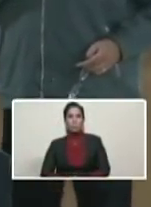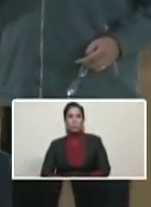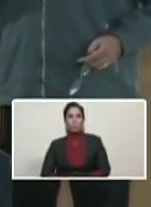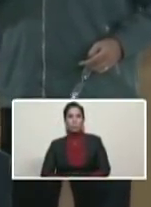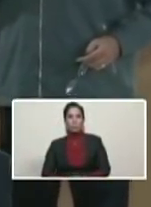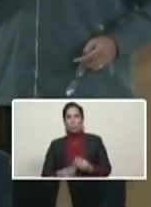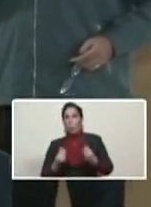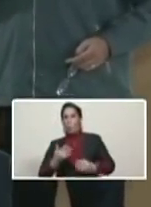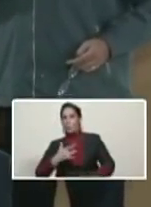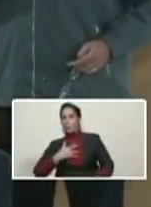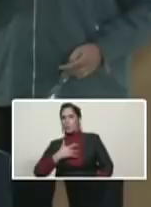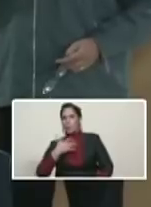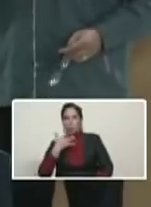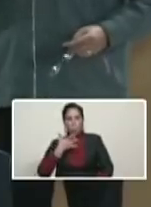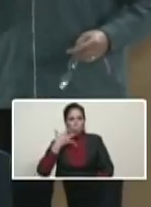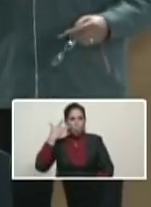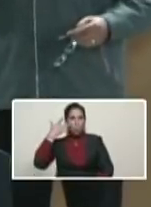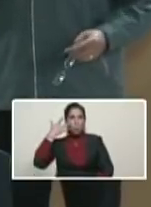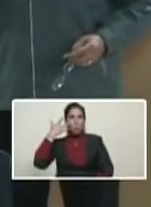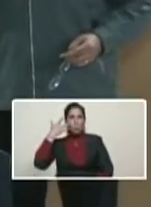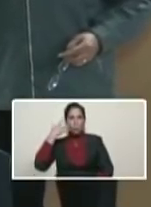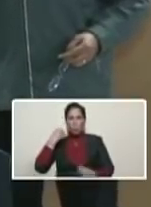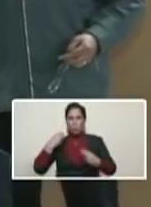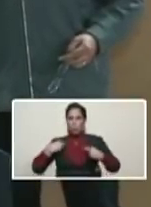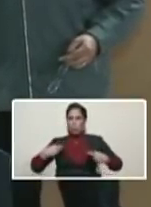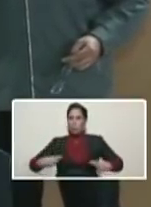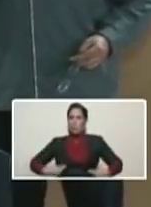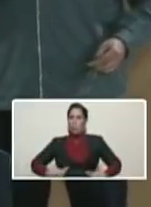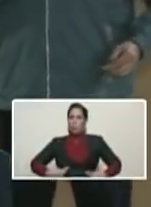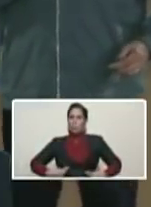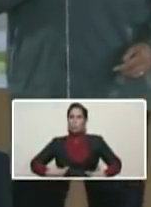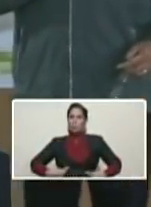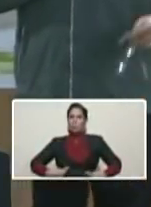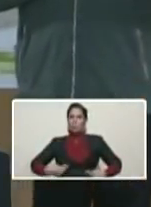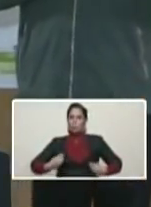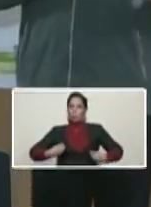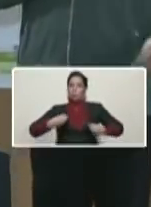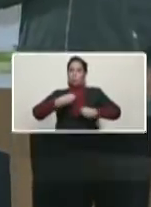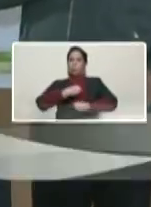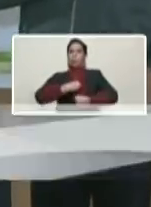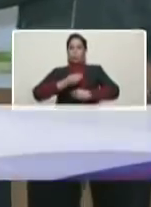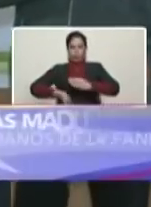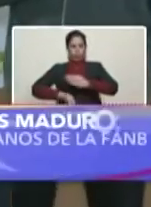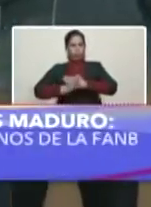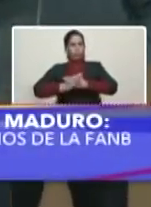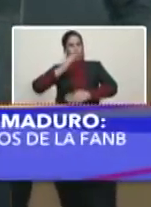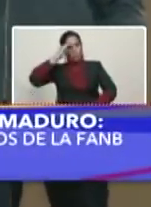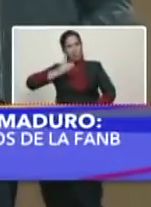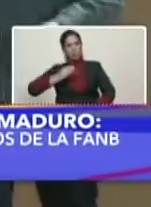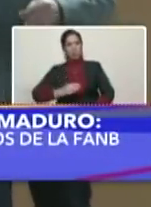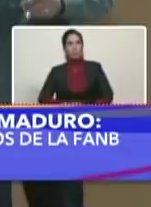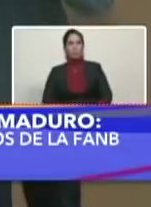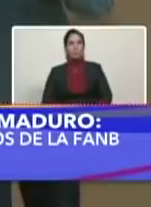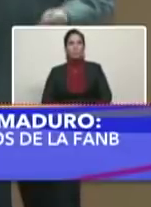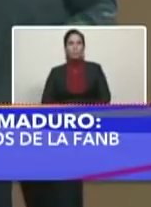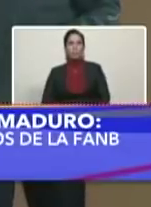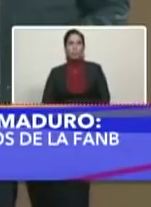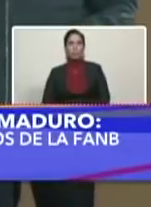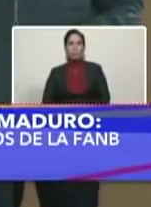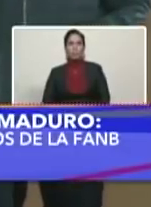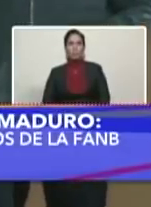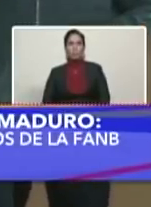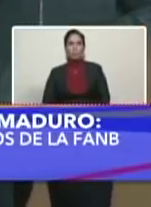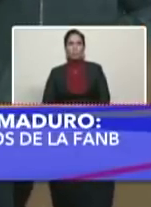Cómo se sienten orgullosos con su uniforme, con su disciplina militar, con su orden